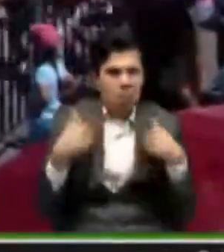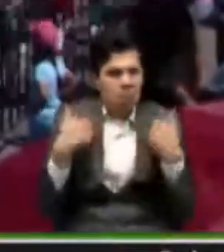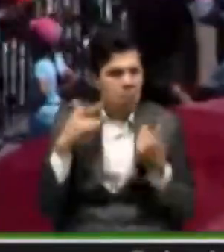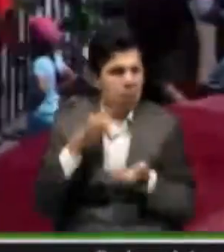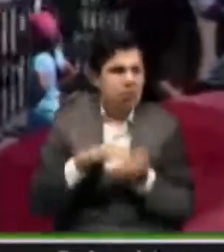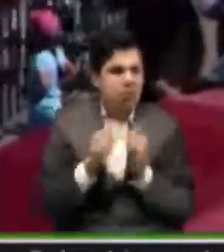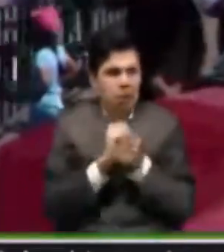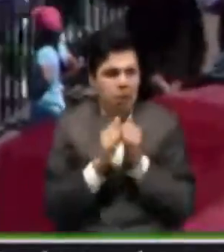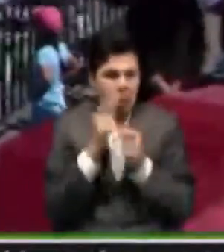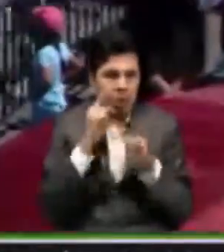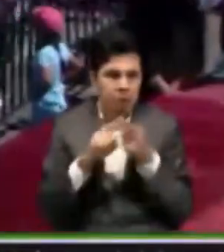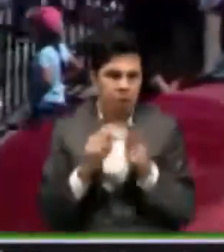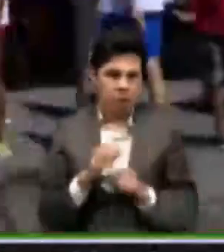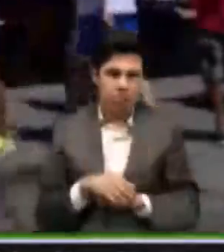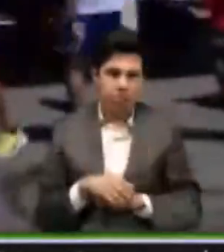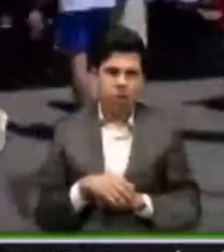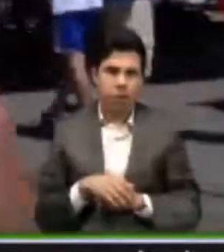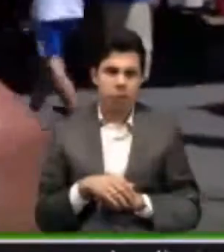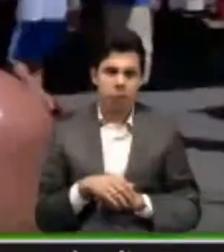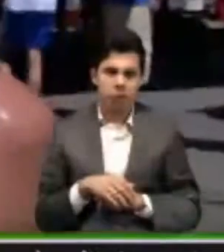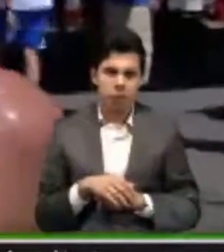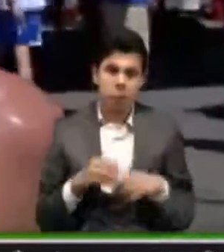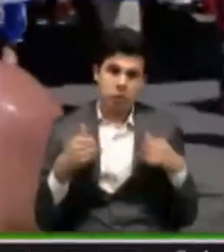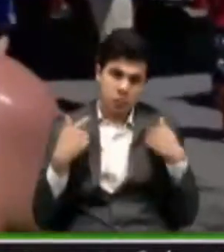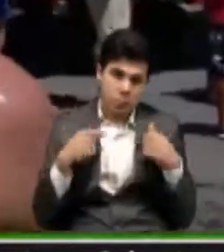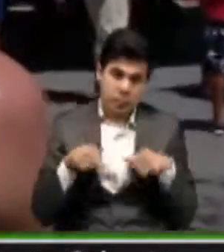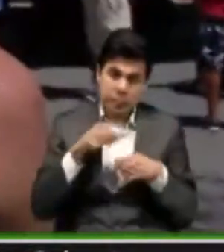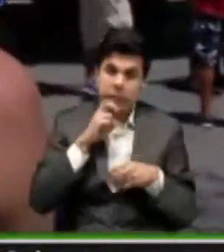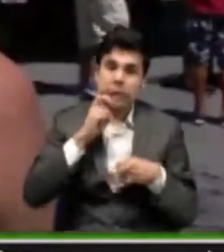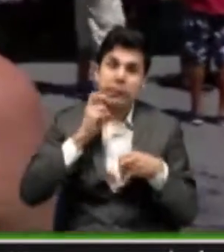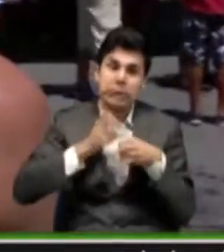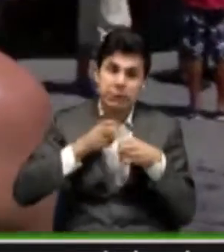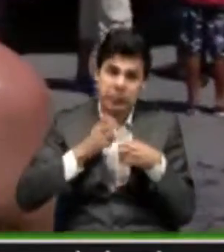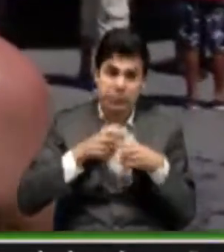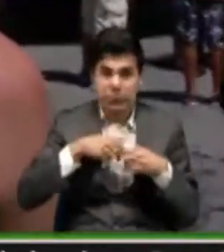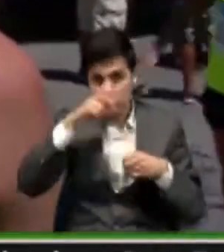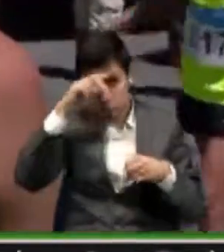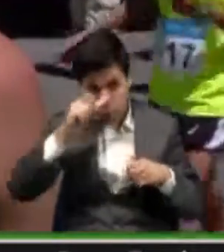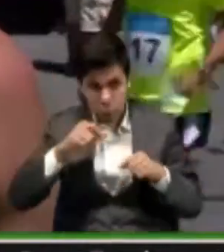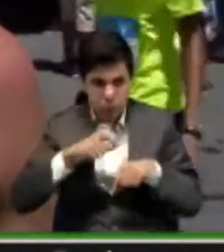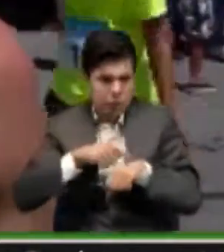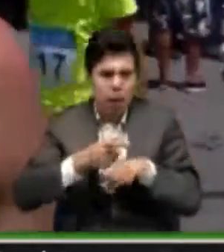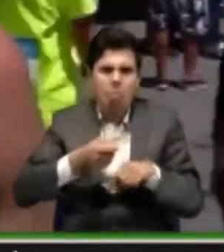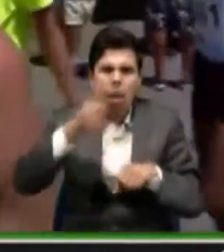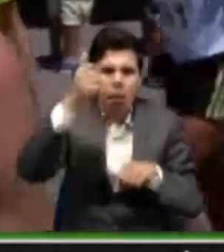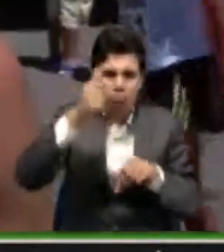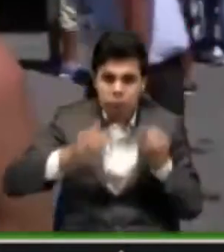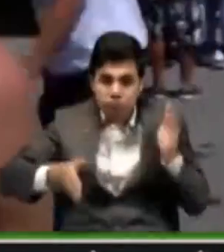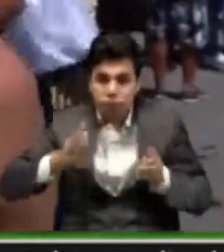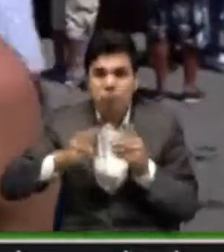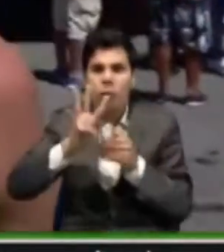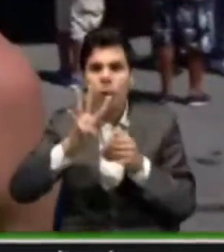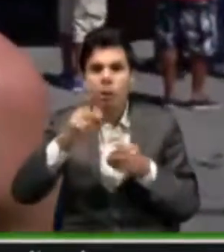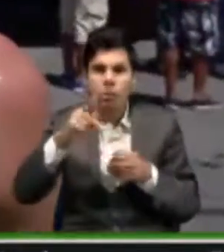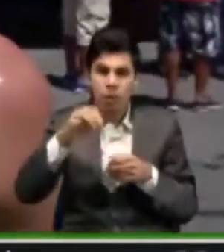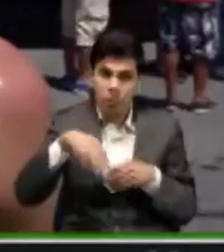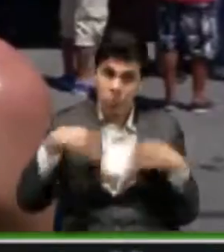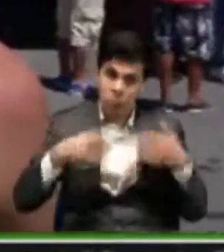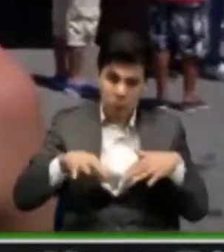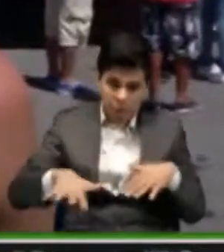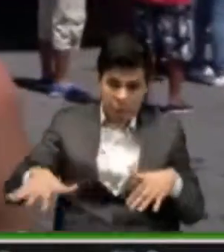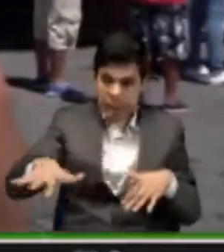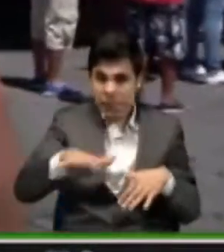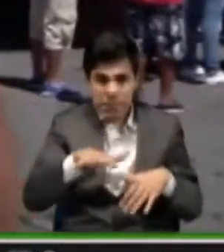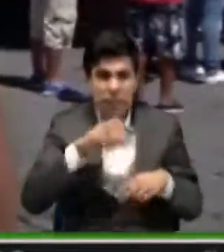recreación y deporte. Sí, un terreno dificultoso, una carrera muy corta, aproximadamente 4 kilómetros, pero el terreno